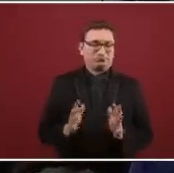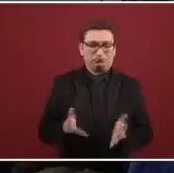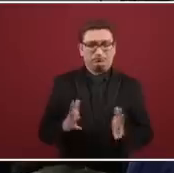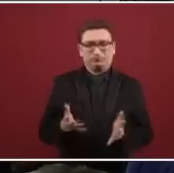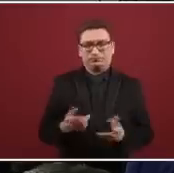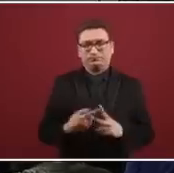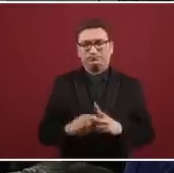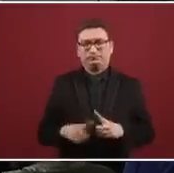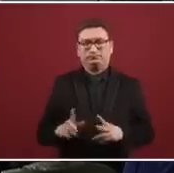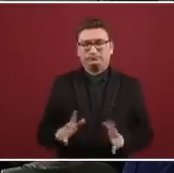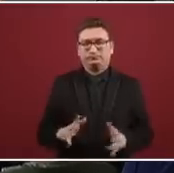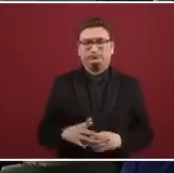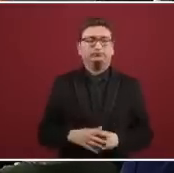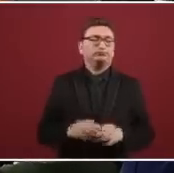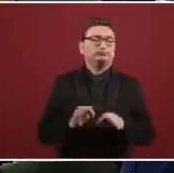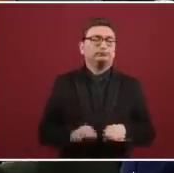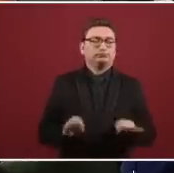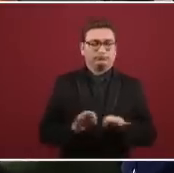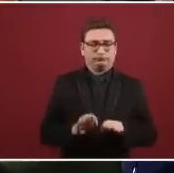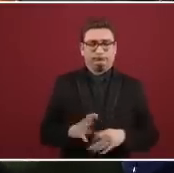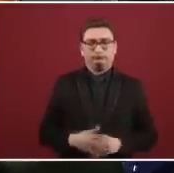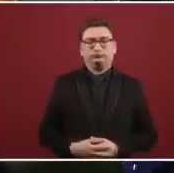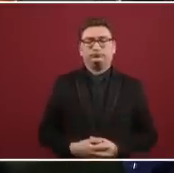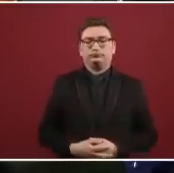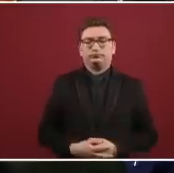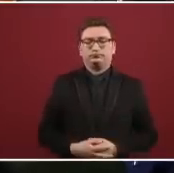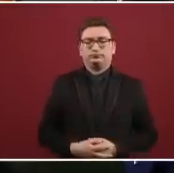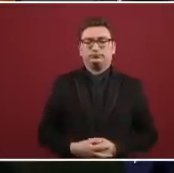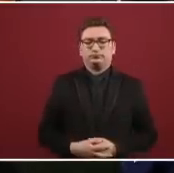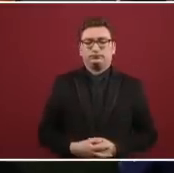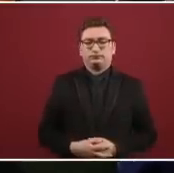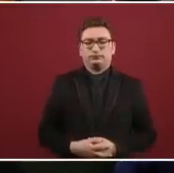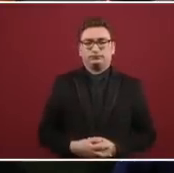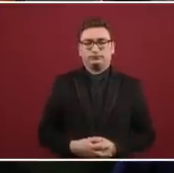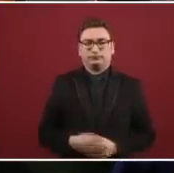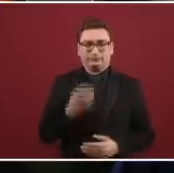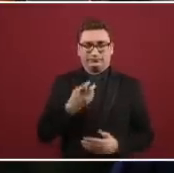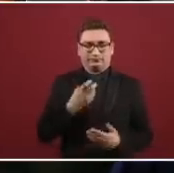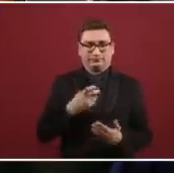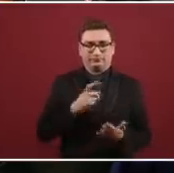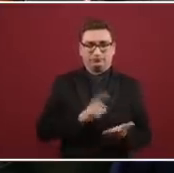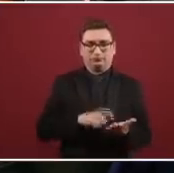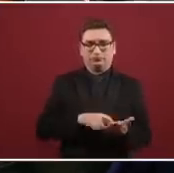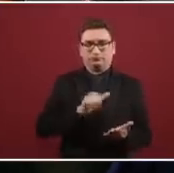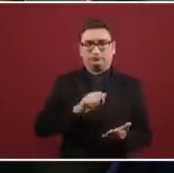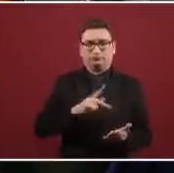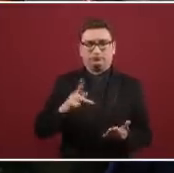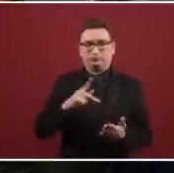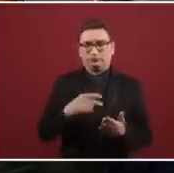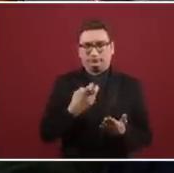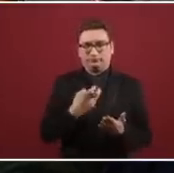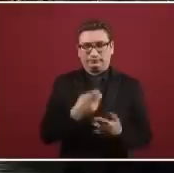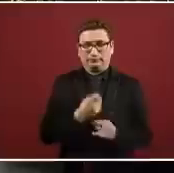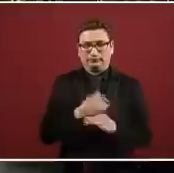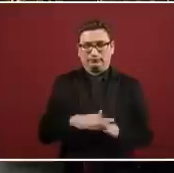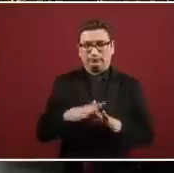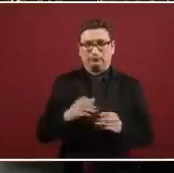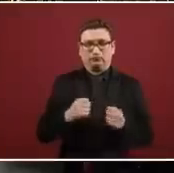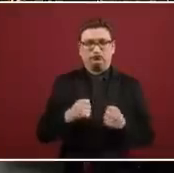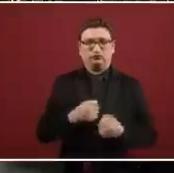Bueno, es muy importante este sistema de información, de